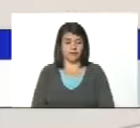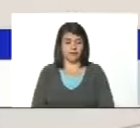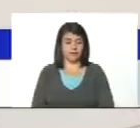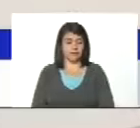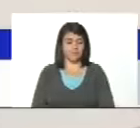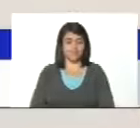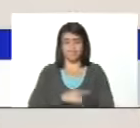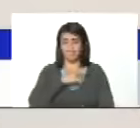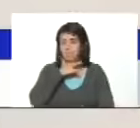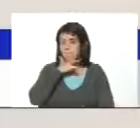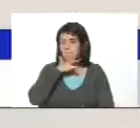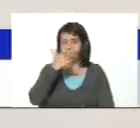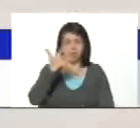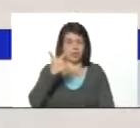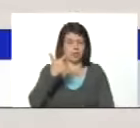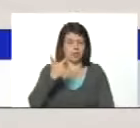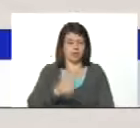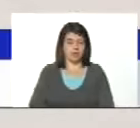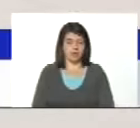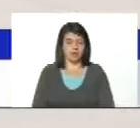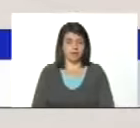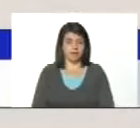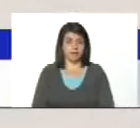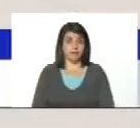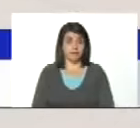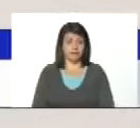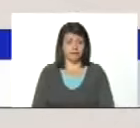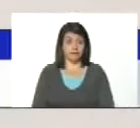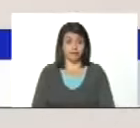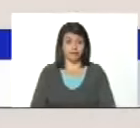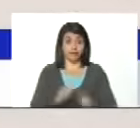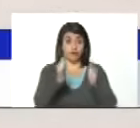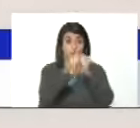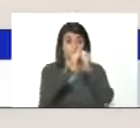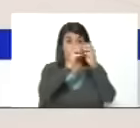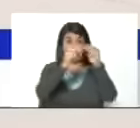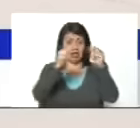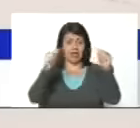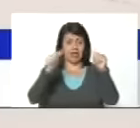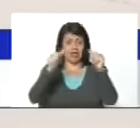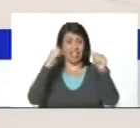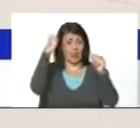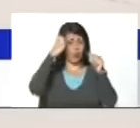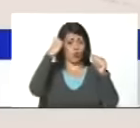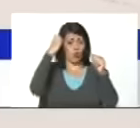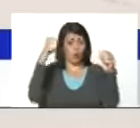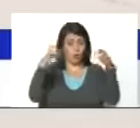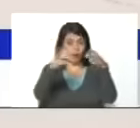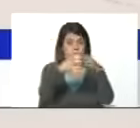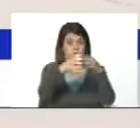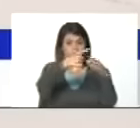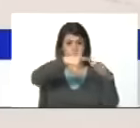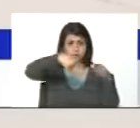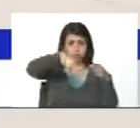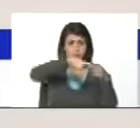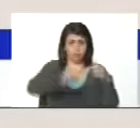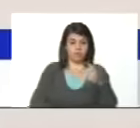Qué vergüenza que un continente que sentó las